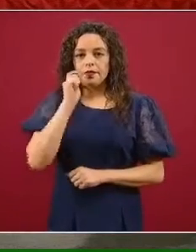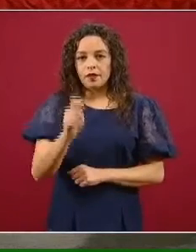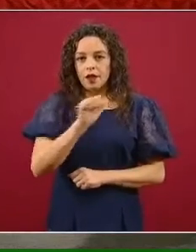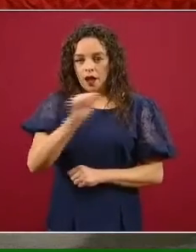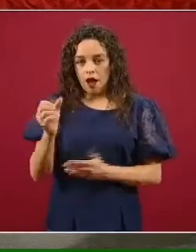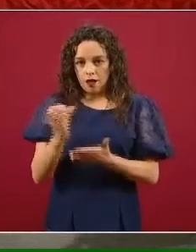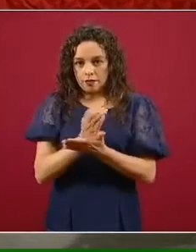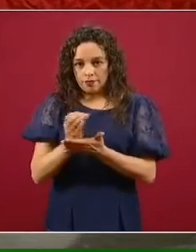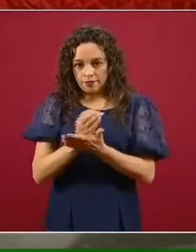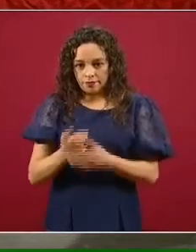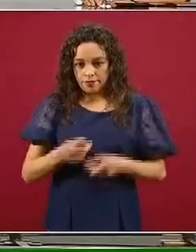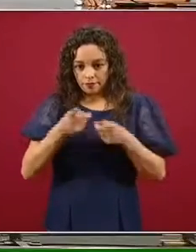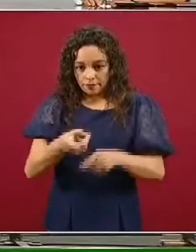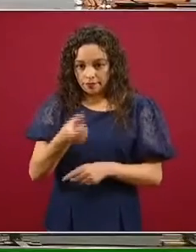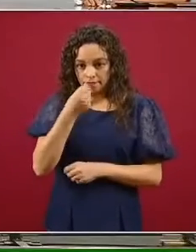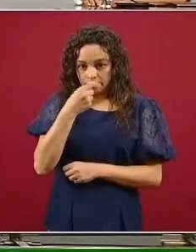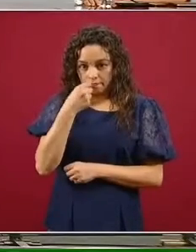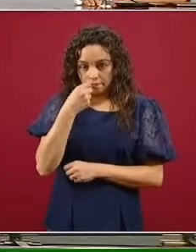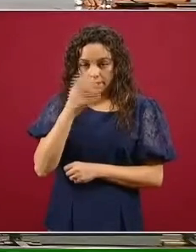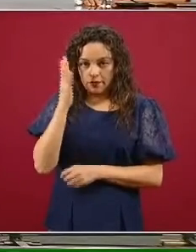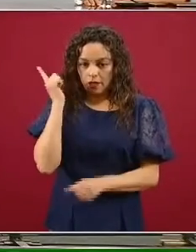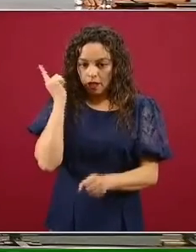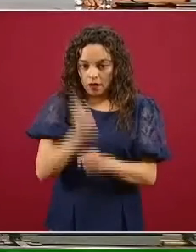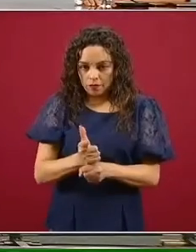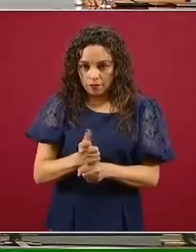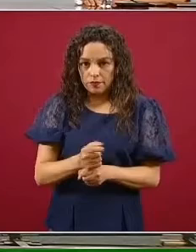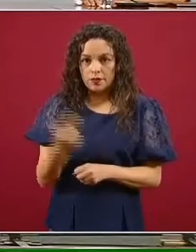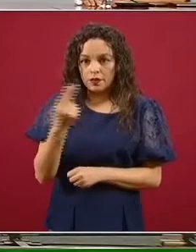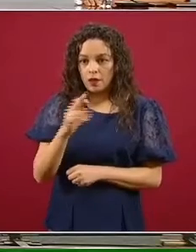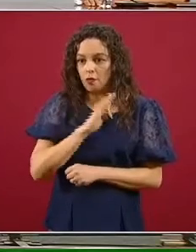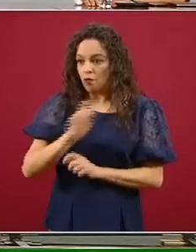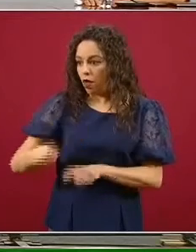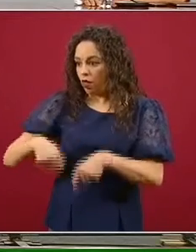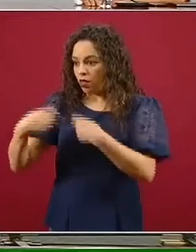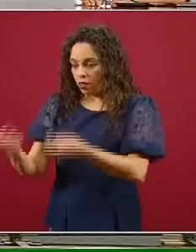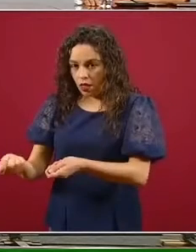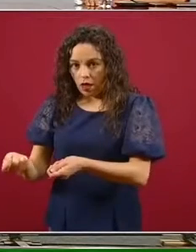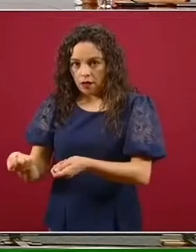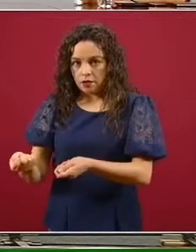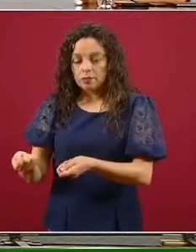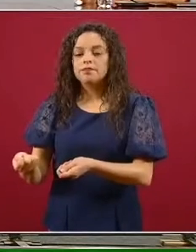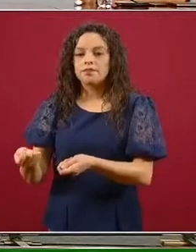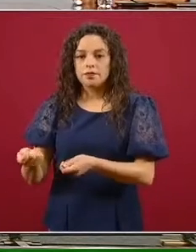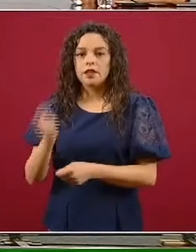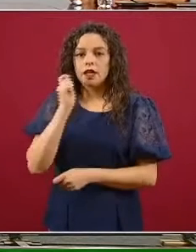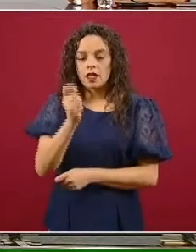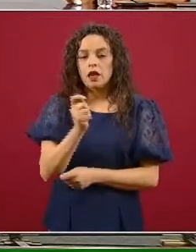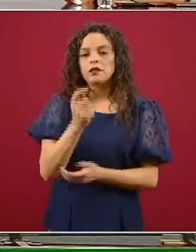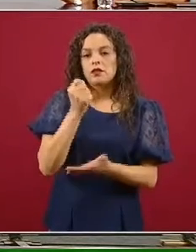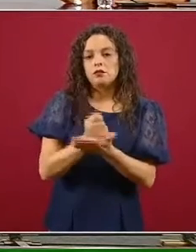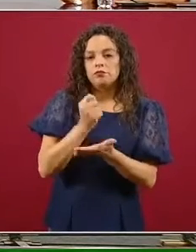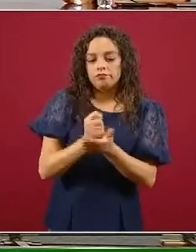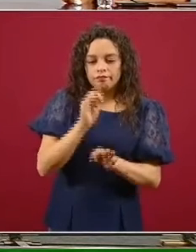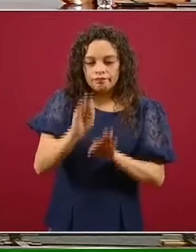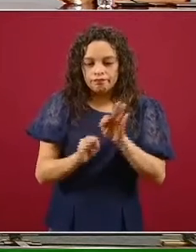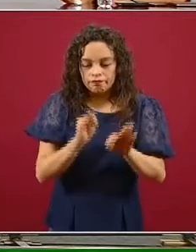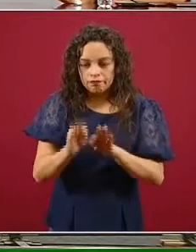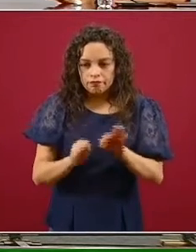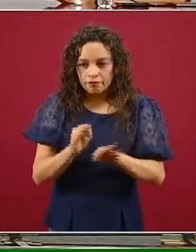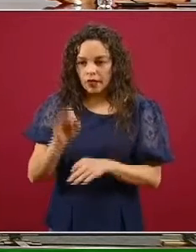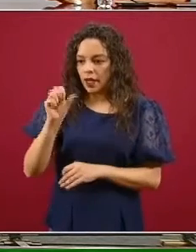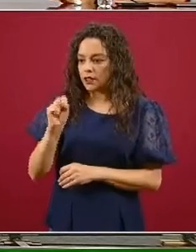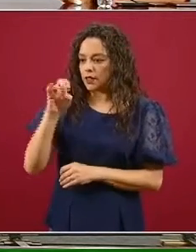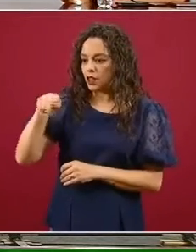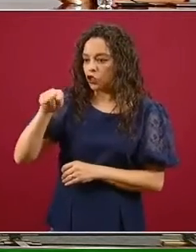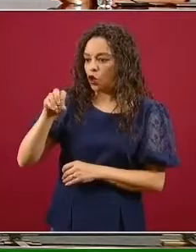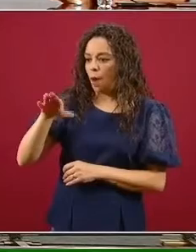se identifica adecuado para pacientes ambulatorios son tratamientos sintomáticos. Número 1, para bajar la fiebre,